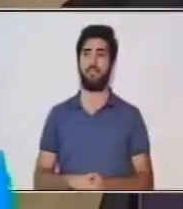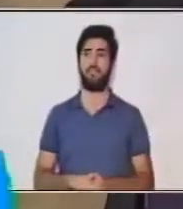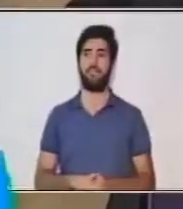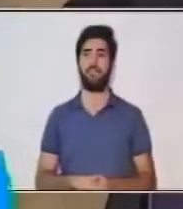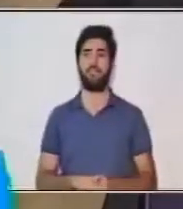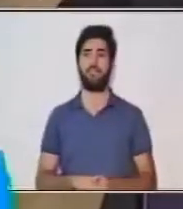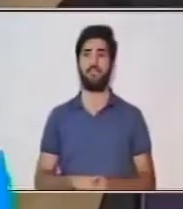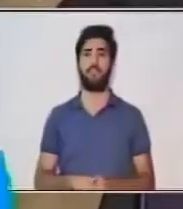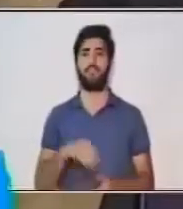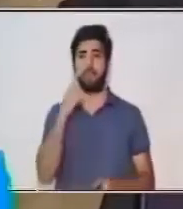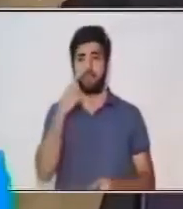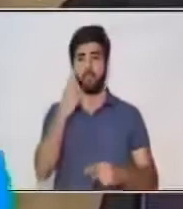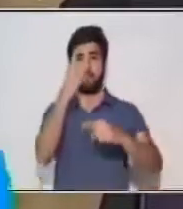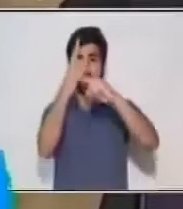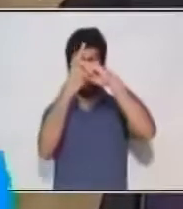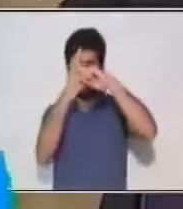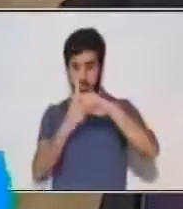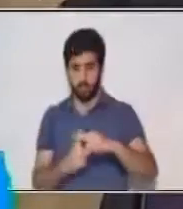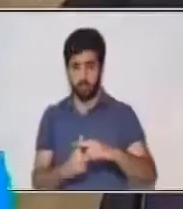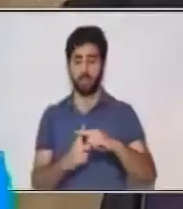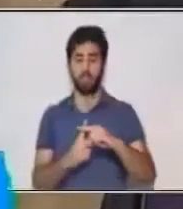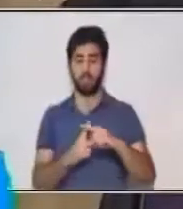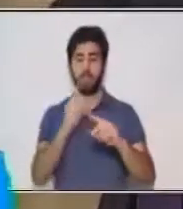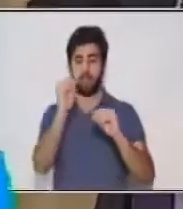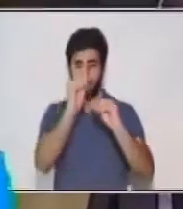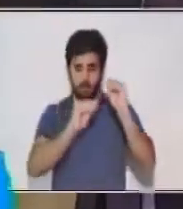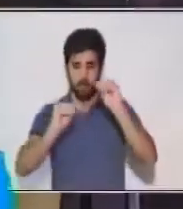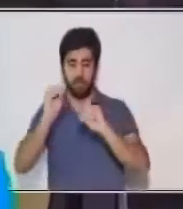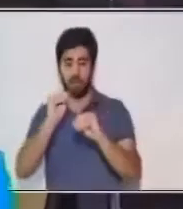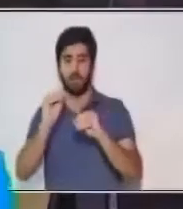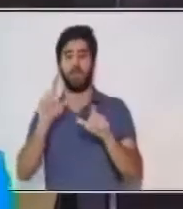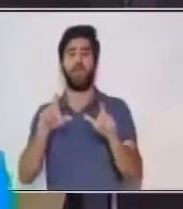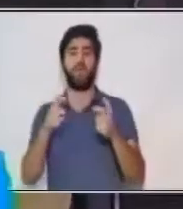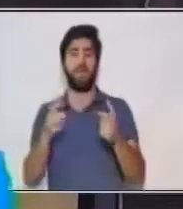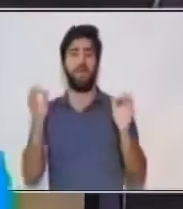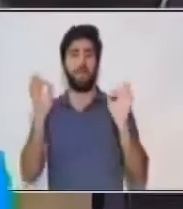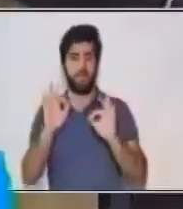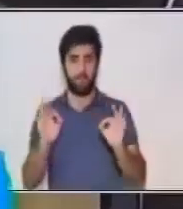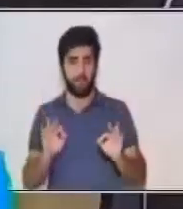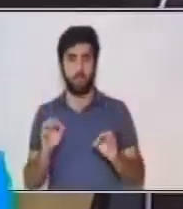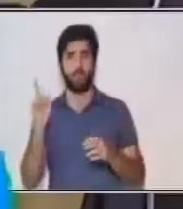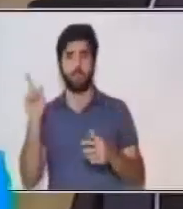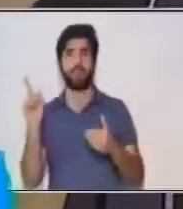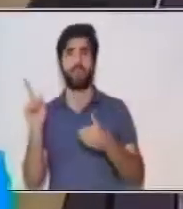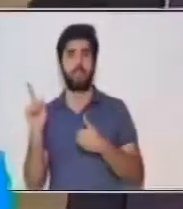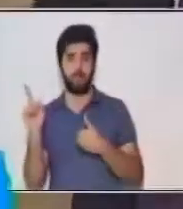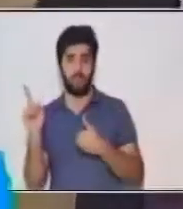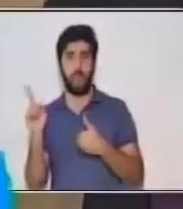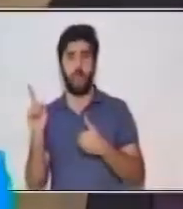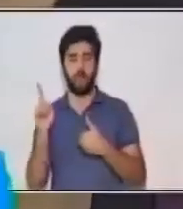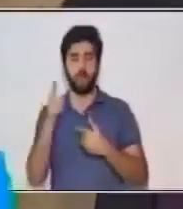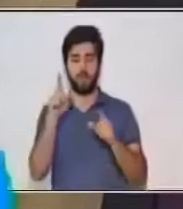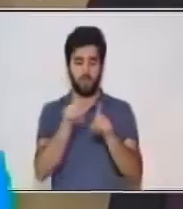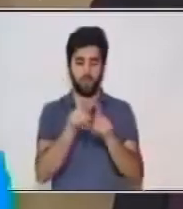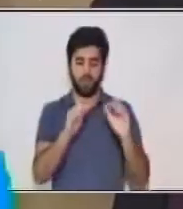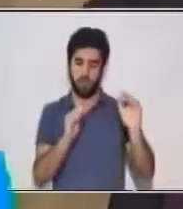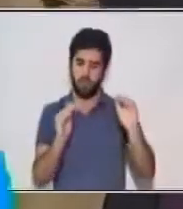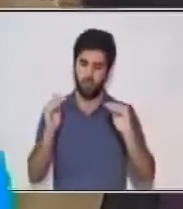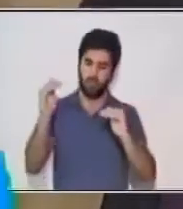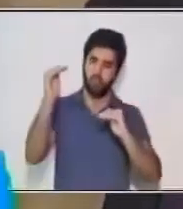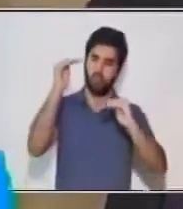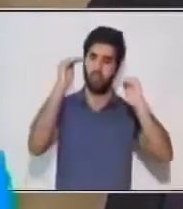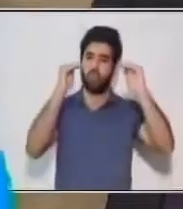las gráficas racionales o las funciones racionales tienen un eje de simetría